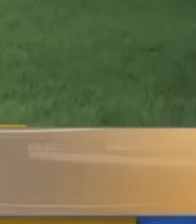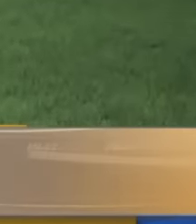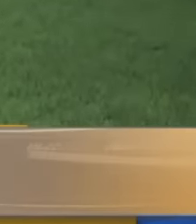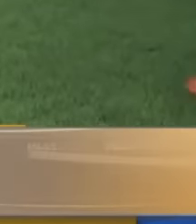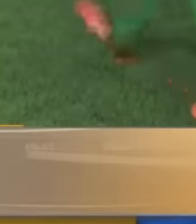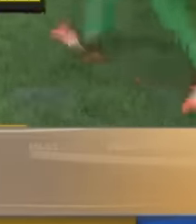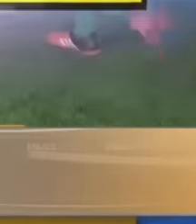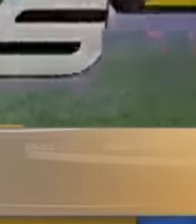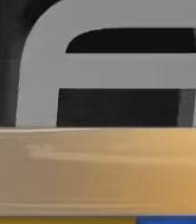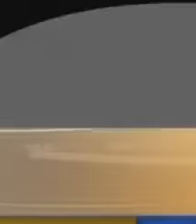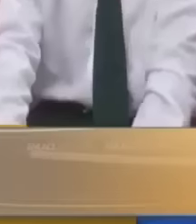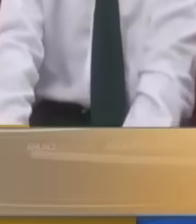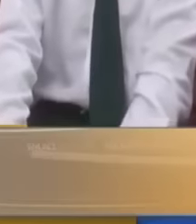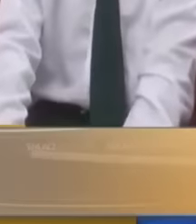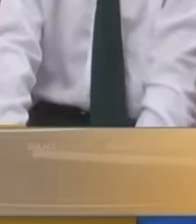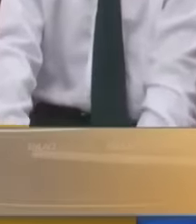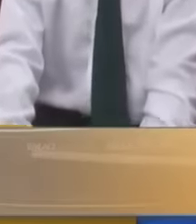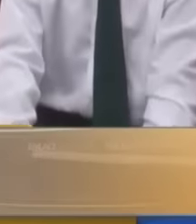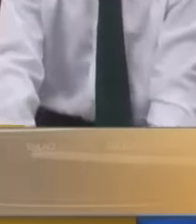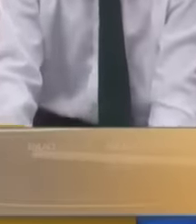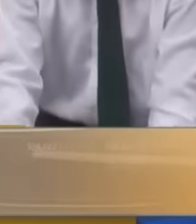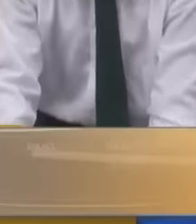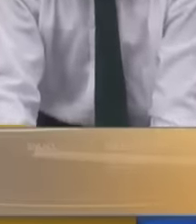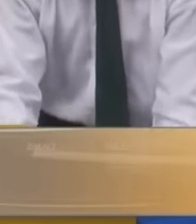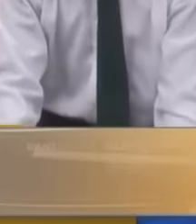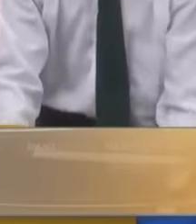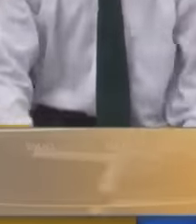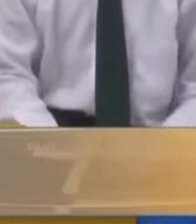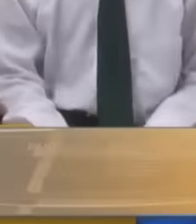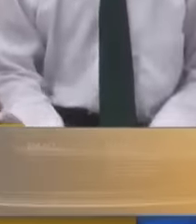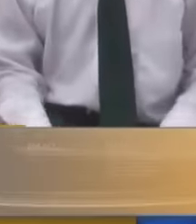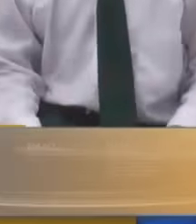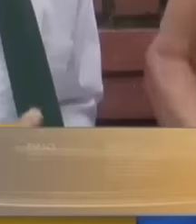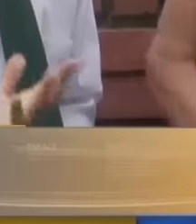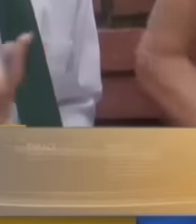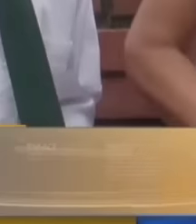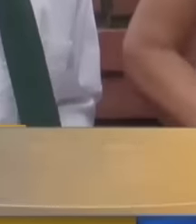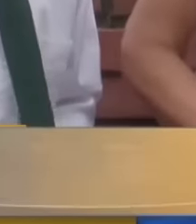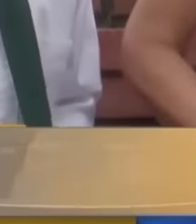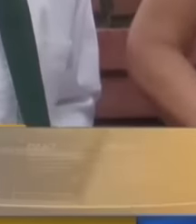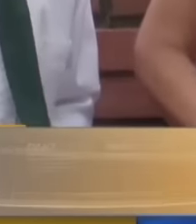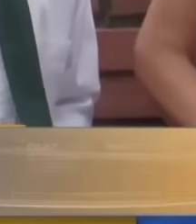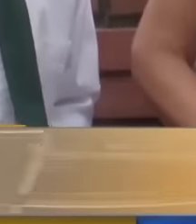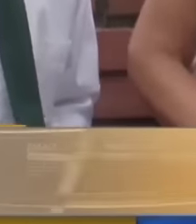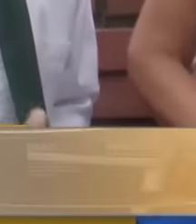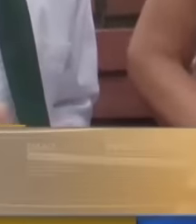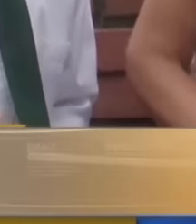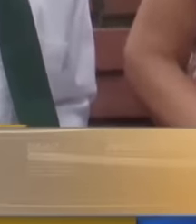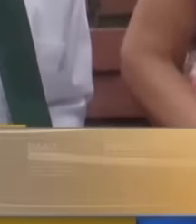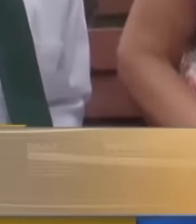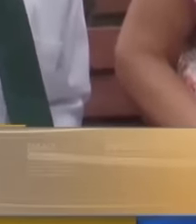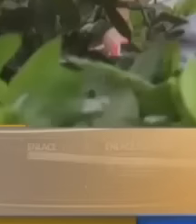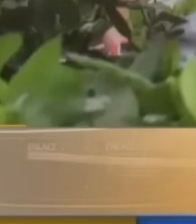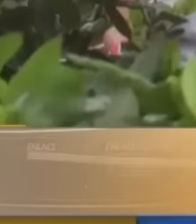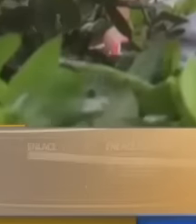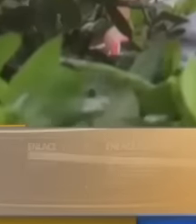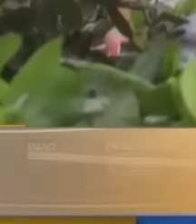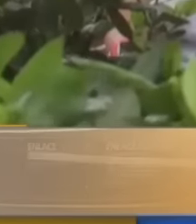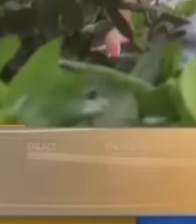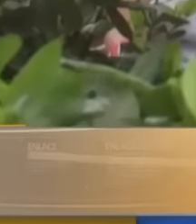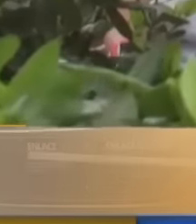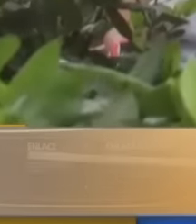esta disciplina. La Escuela Mari Villamizar, CDG del Técnico Superior Industrial, está de aniversario. Jueves y viernes celebrarán por lo alto